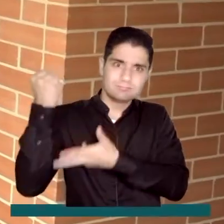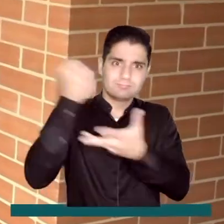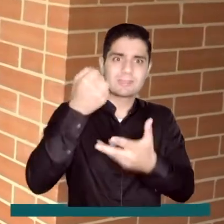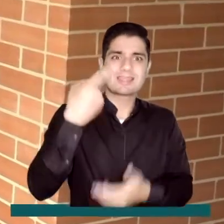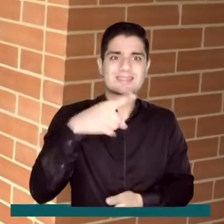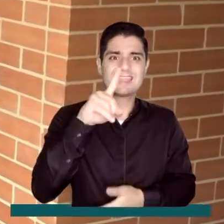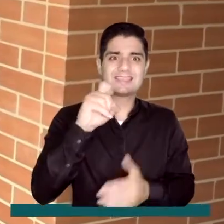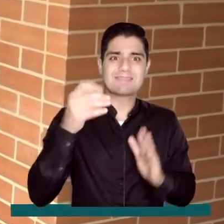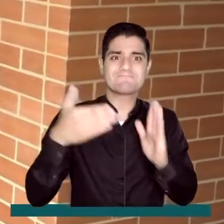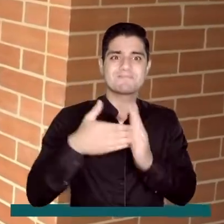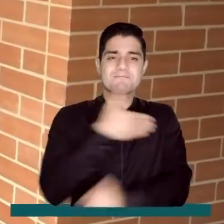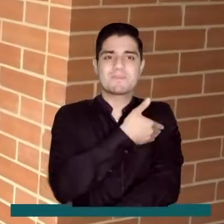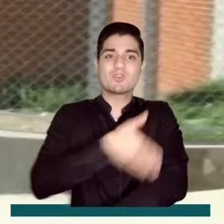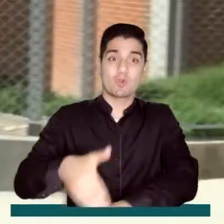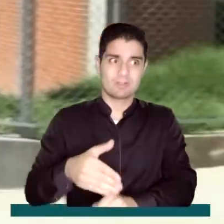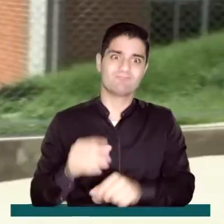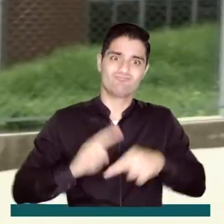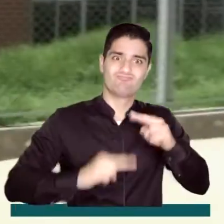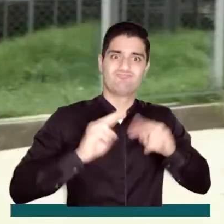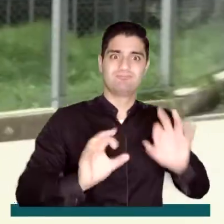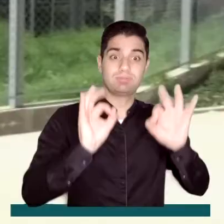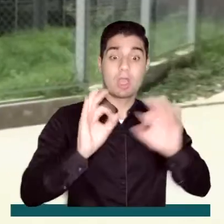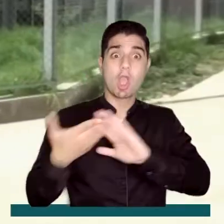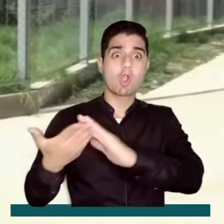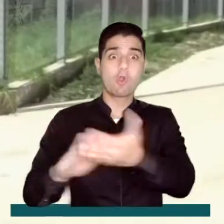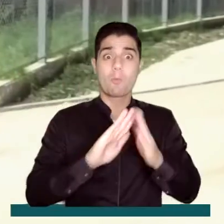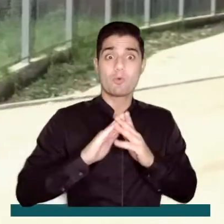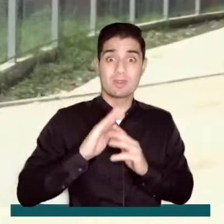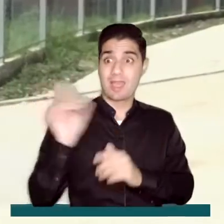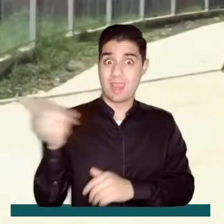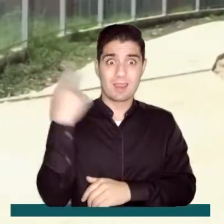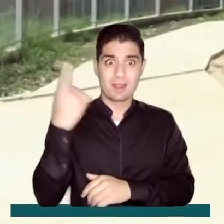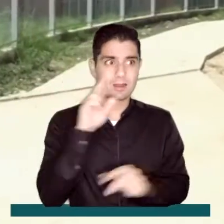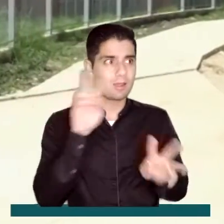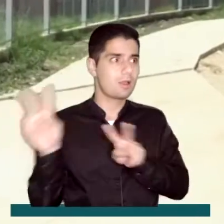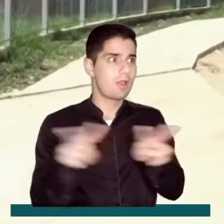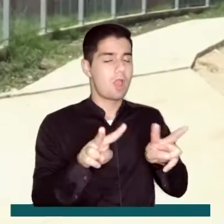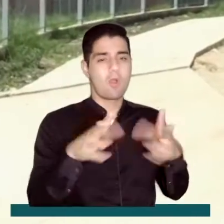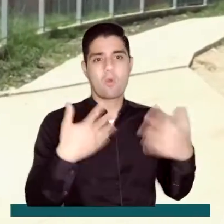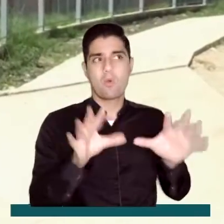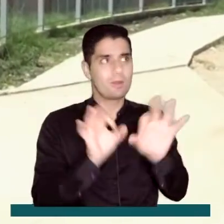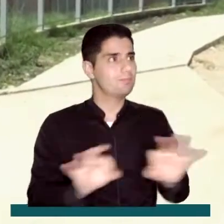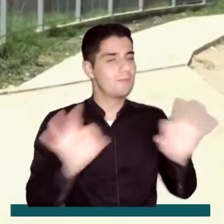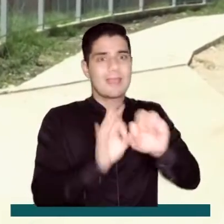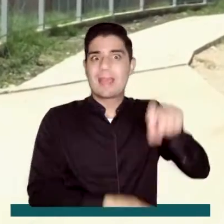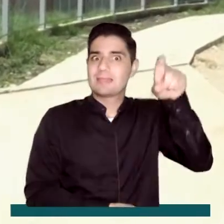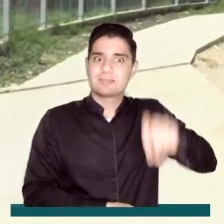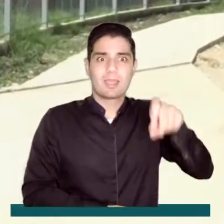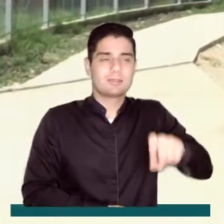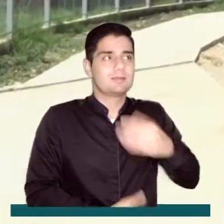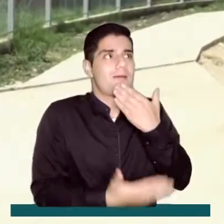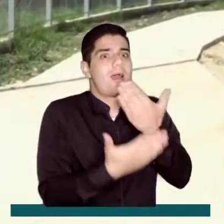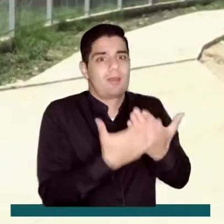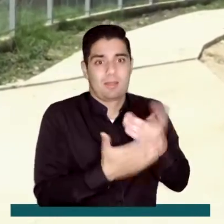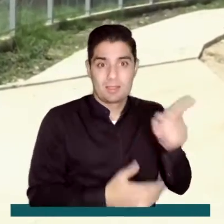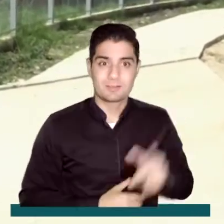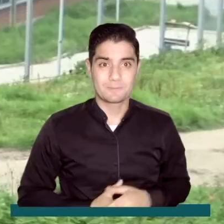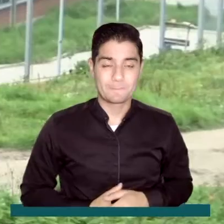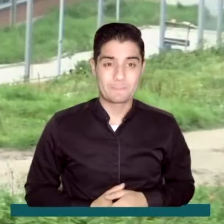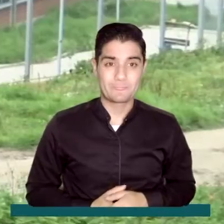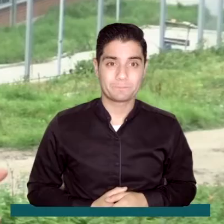alrededor de 16 mil millones es la comunidad en general considera que era una obra indispensable para su municipio